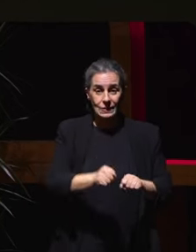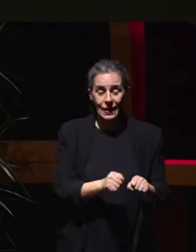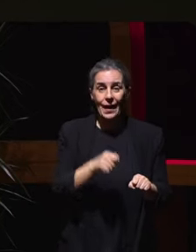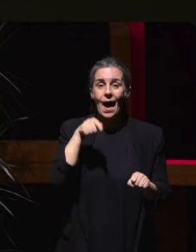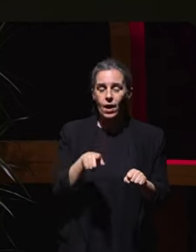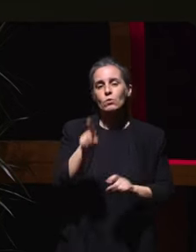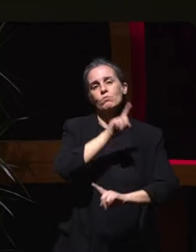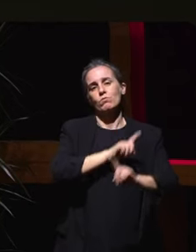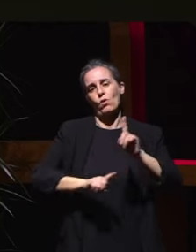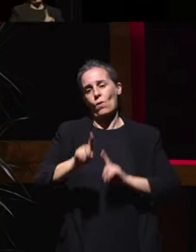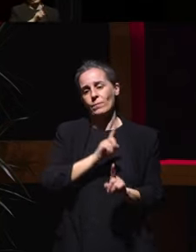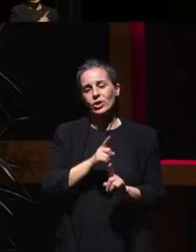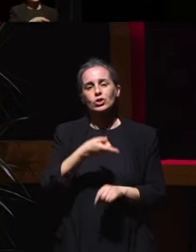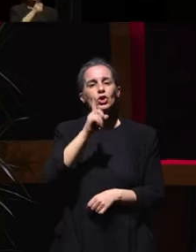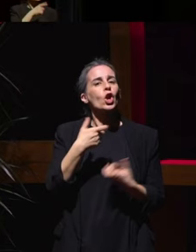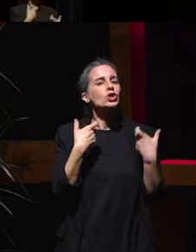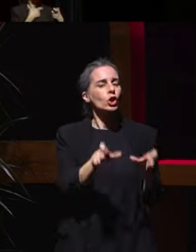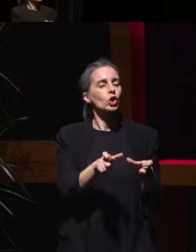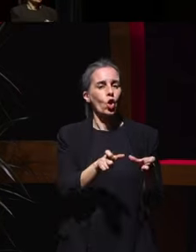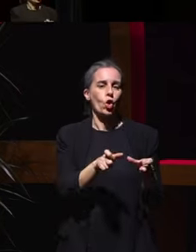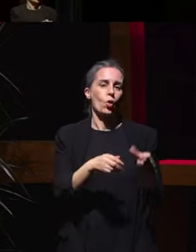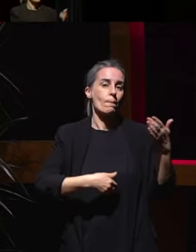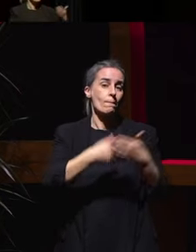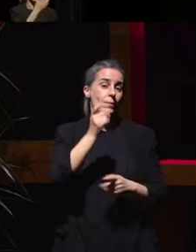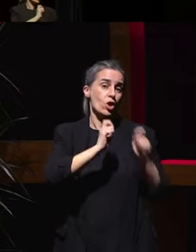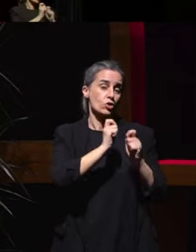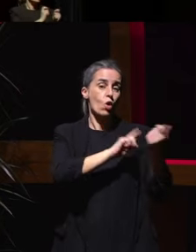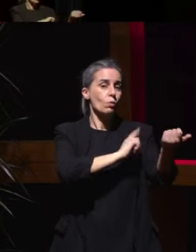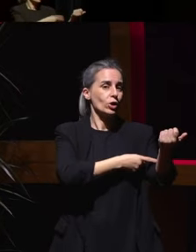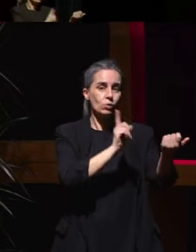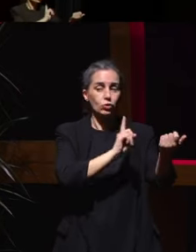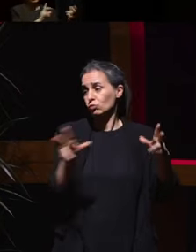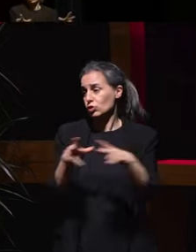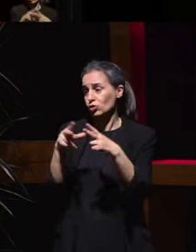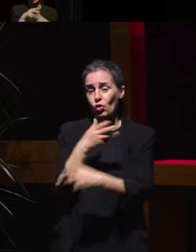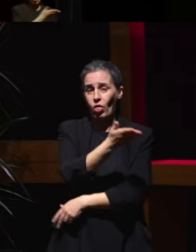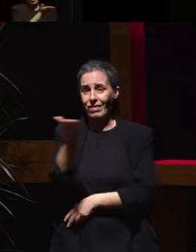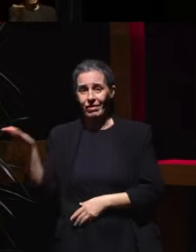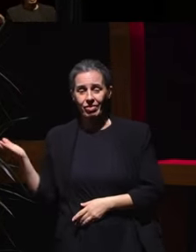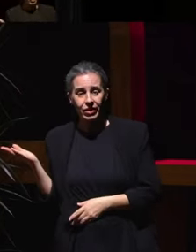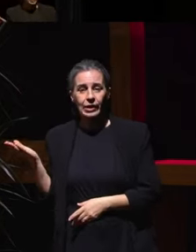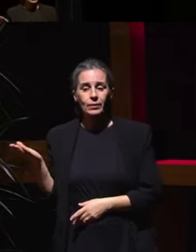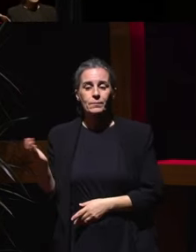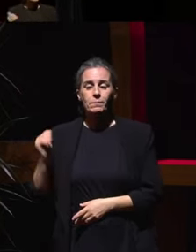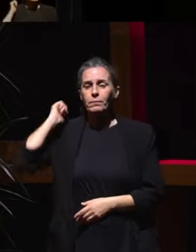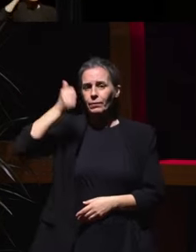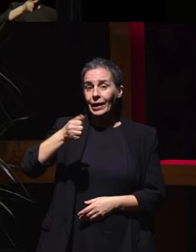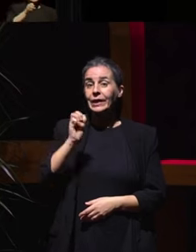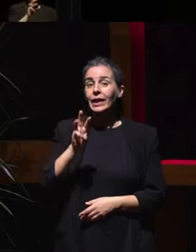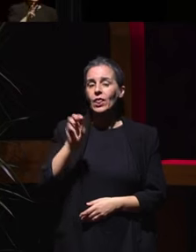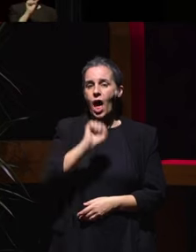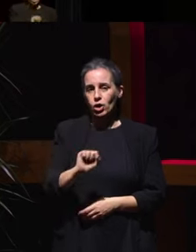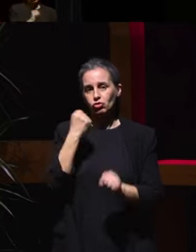ni siquiera es un problema del sector del periodismo deportivo. Es un problema de la sociedad en general. Los últimos 13 años he estado trabajando en